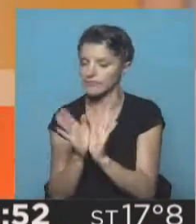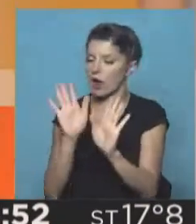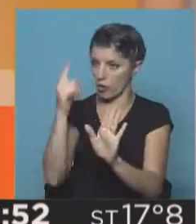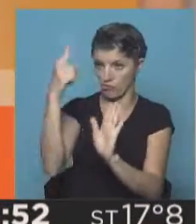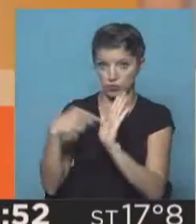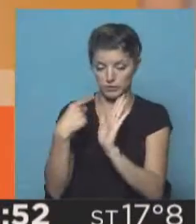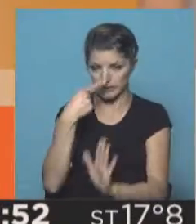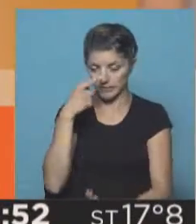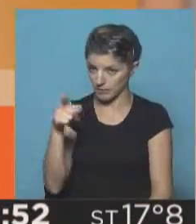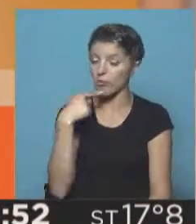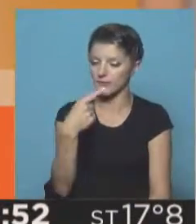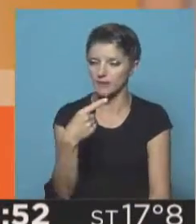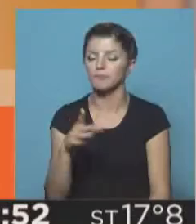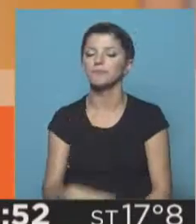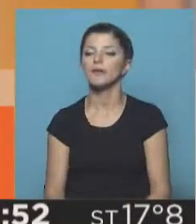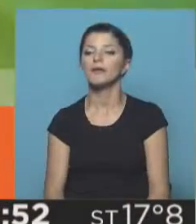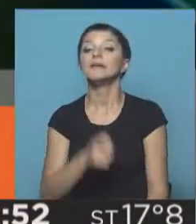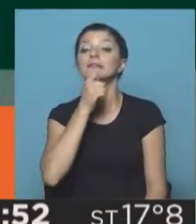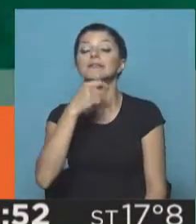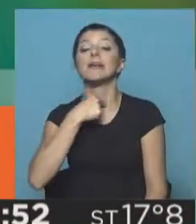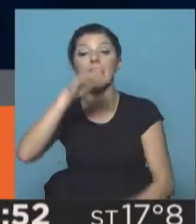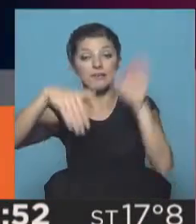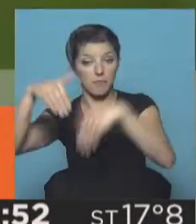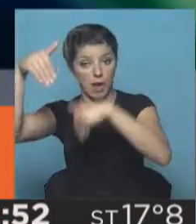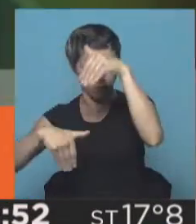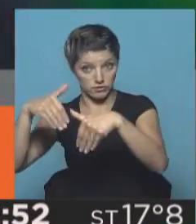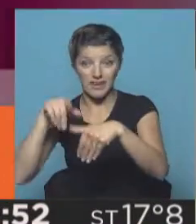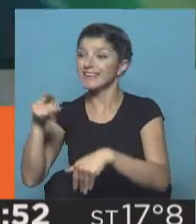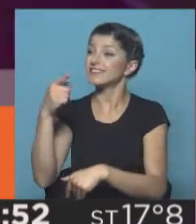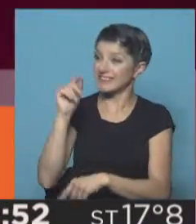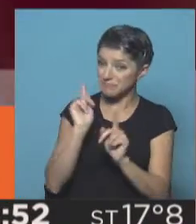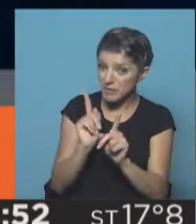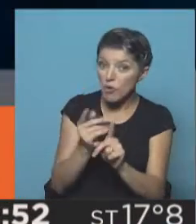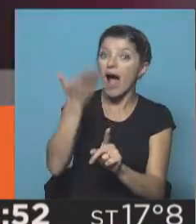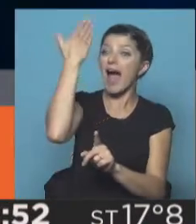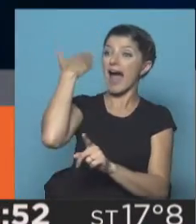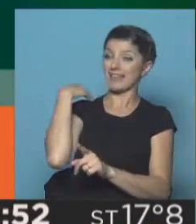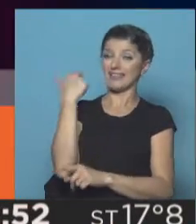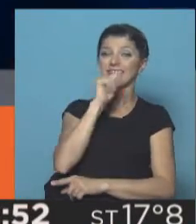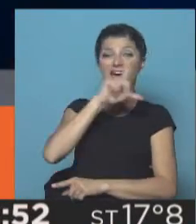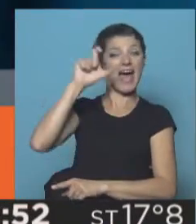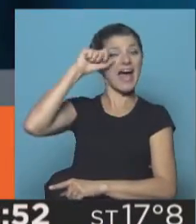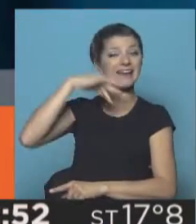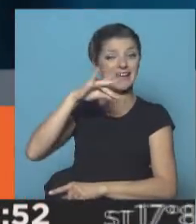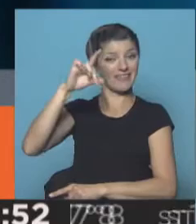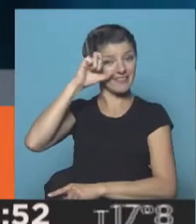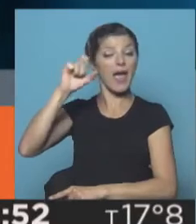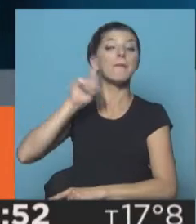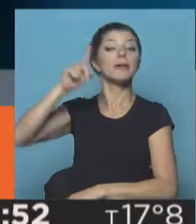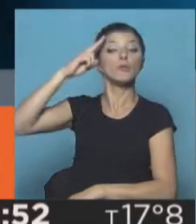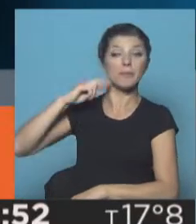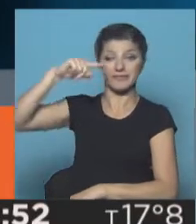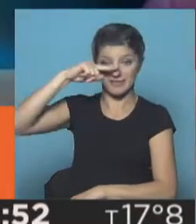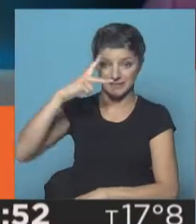Se quería convocar a un referéndum, ¿verdad? Eso es lo quiso hacer Salvador Allende. en el año 73. Él lo iba a hacer el 11